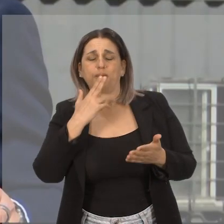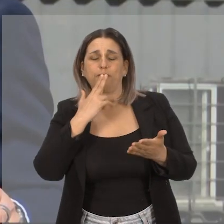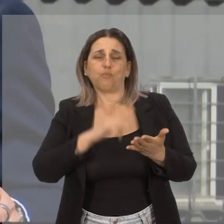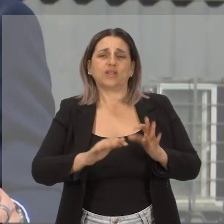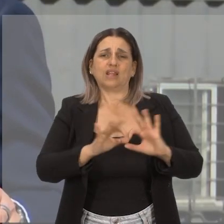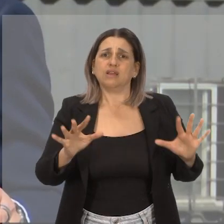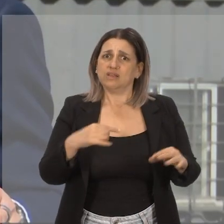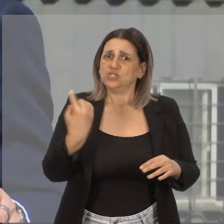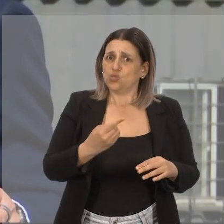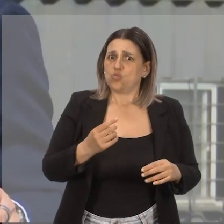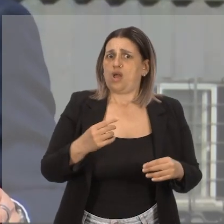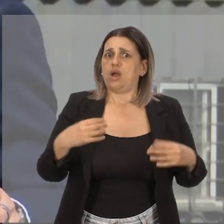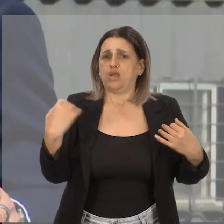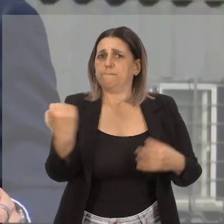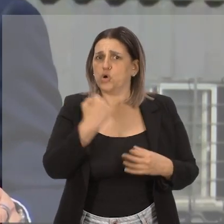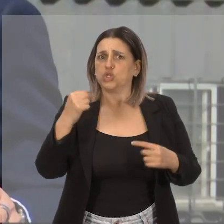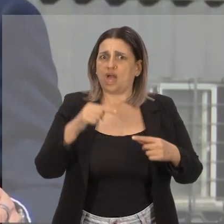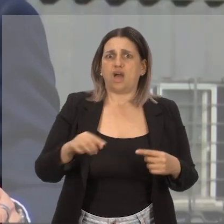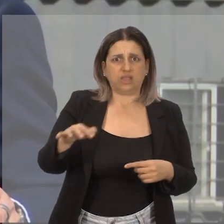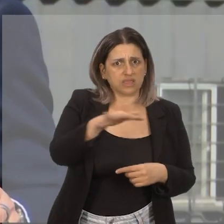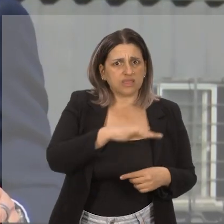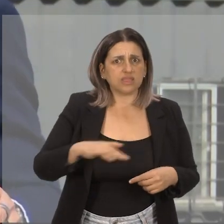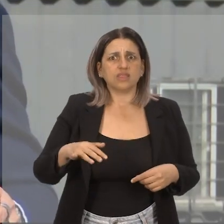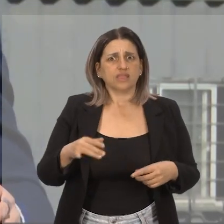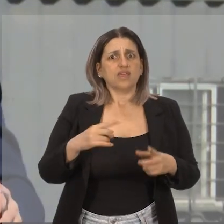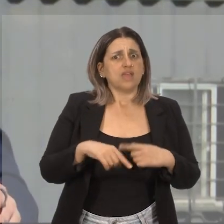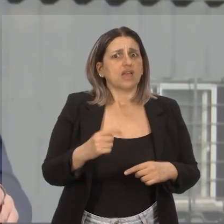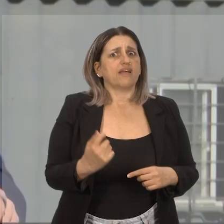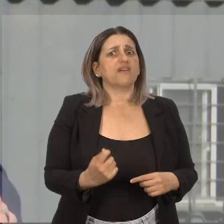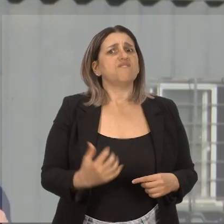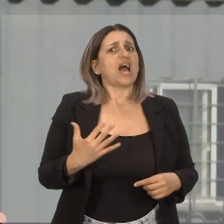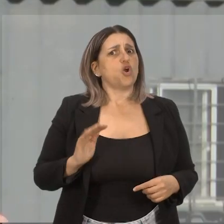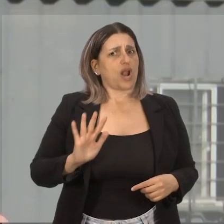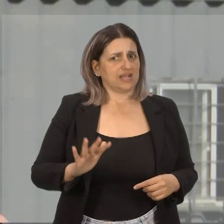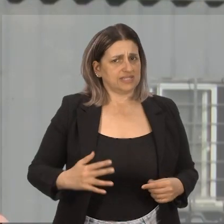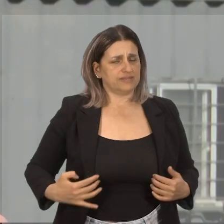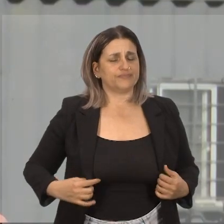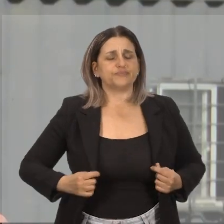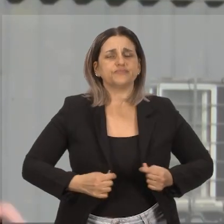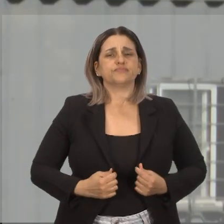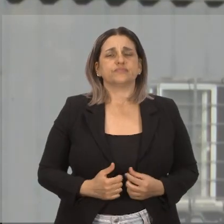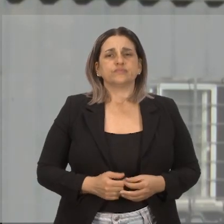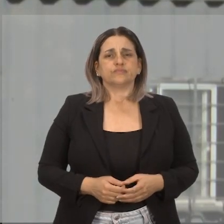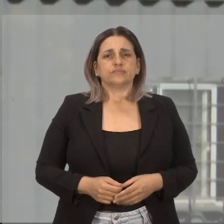insisto, es un bien finito y por ende hay que valorarlo como tal.